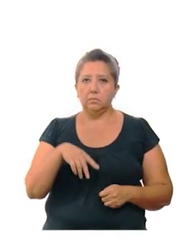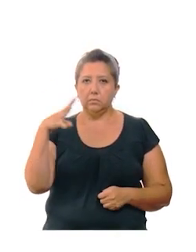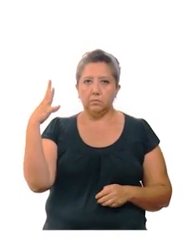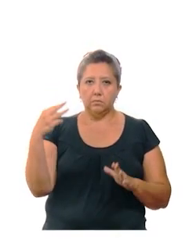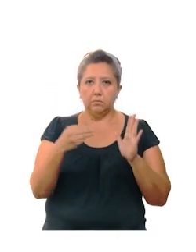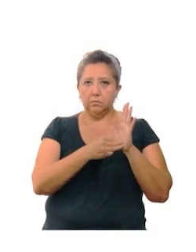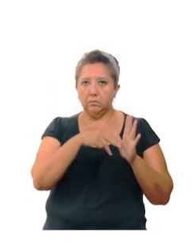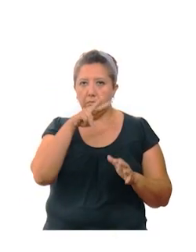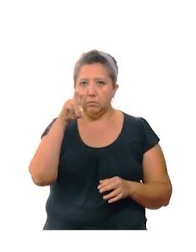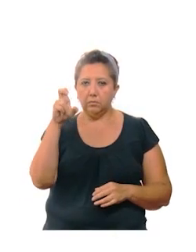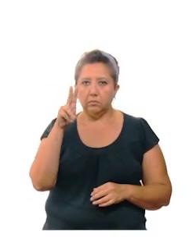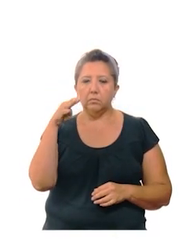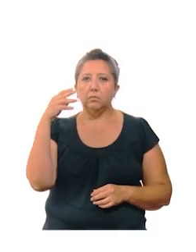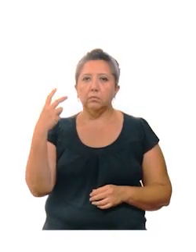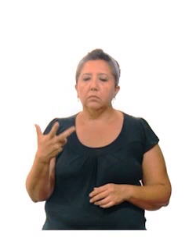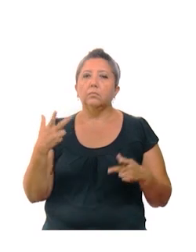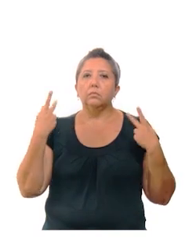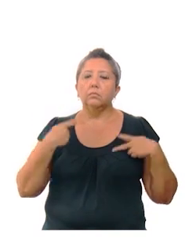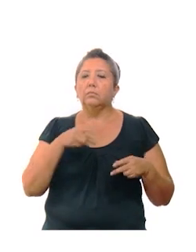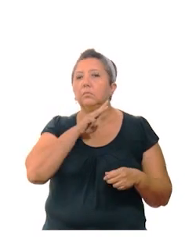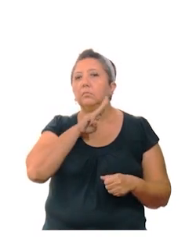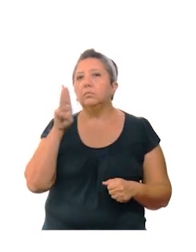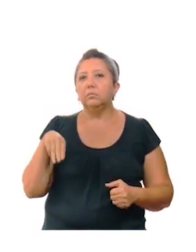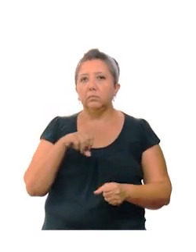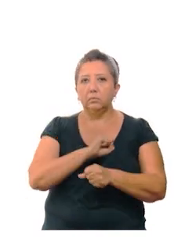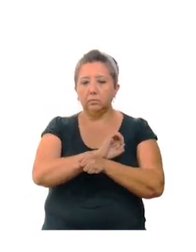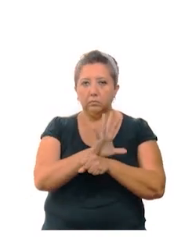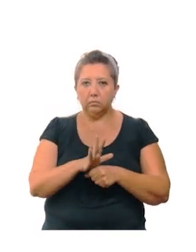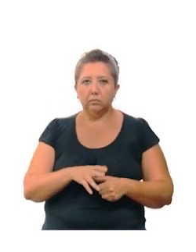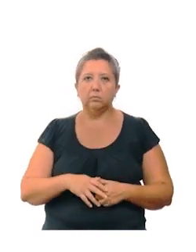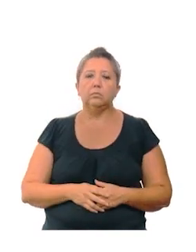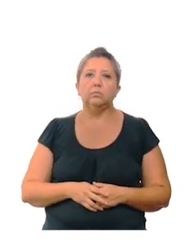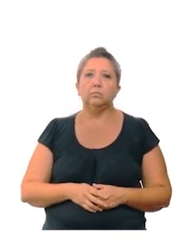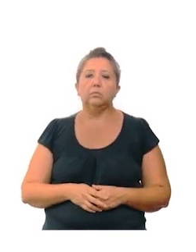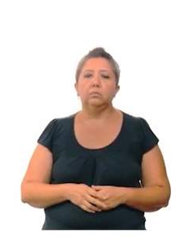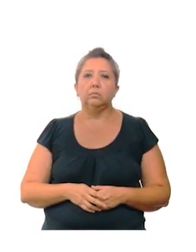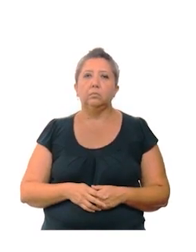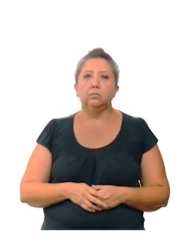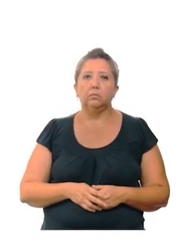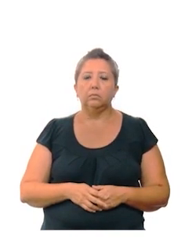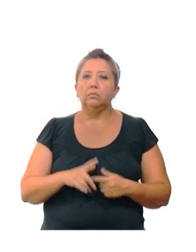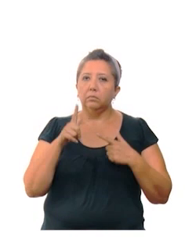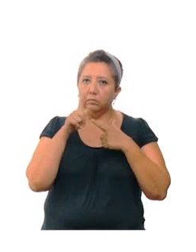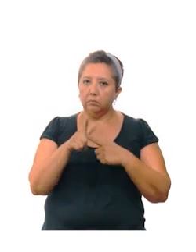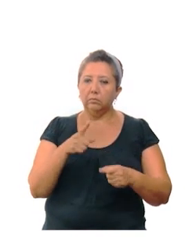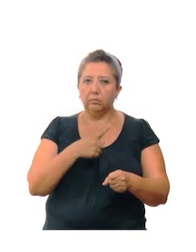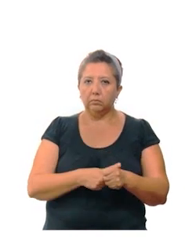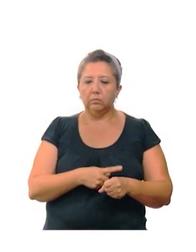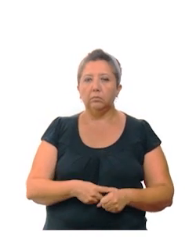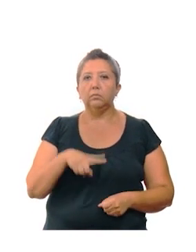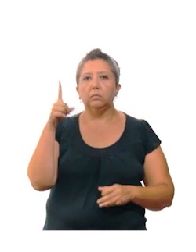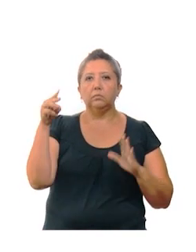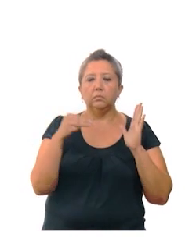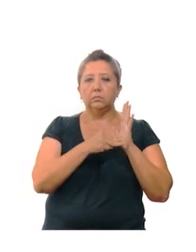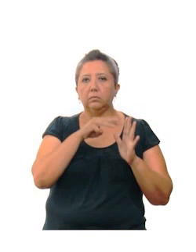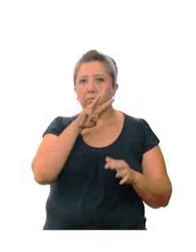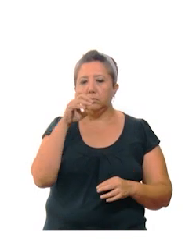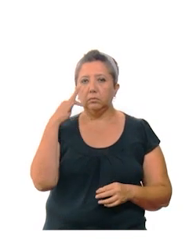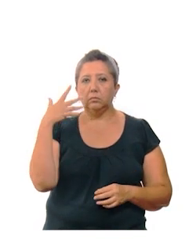son 4,298 las personas fallecidas a causa del coronavirus. De los casos activos, 1